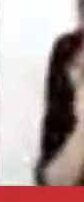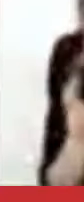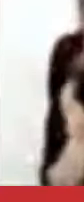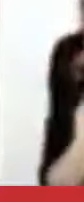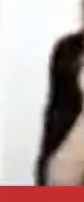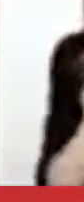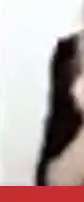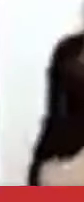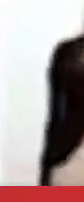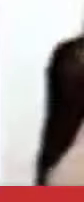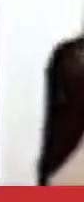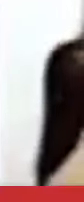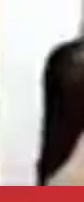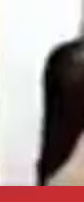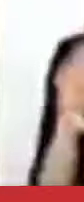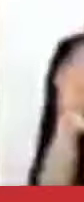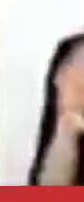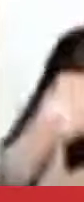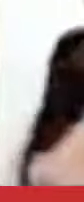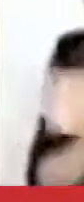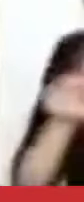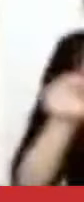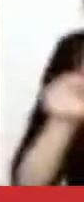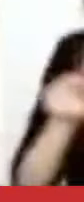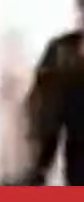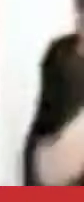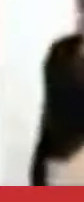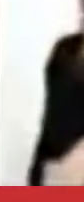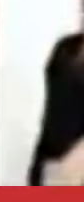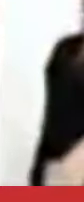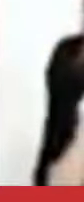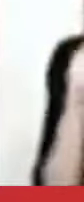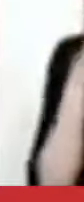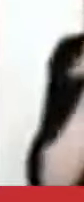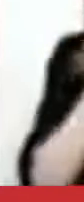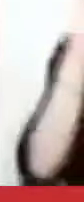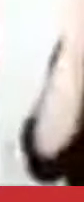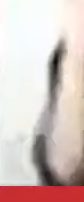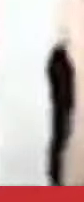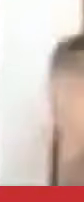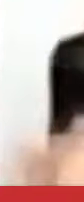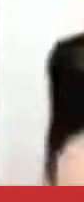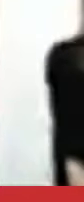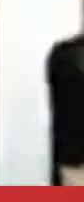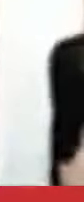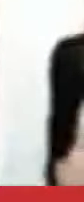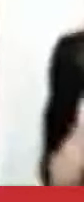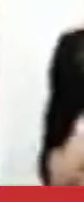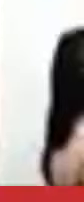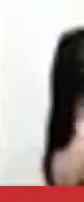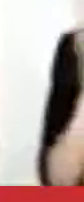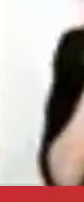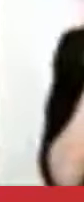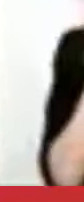interesa vamos a generar una cantidad de burocracia para intervenir culturalmente a la sociedad pero la verdad es que no tenemos el elemento